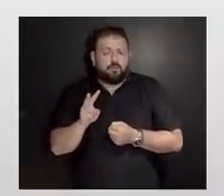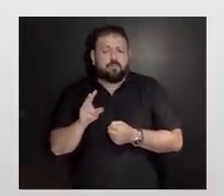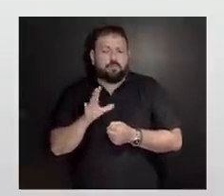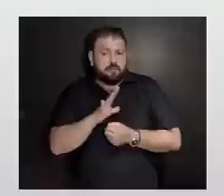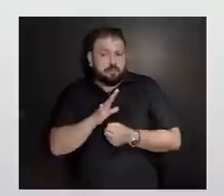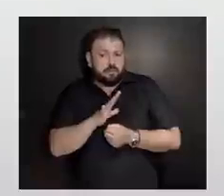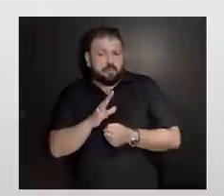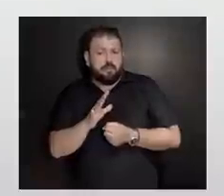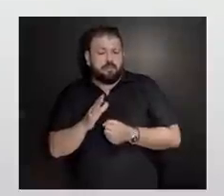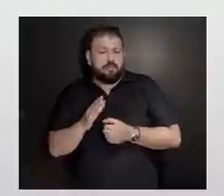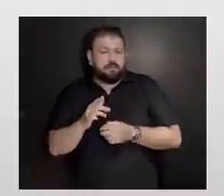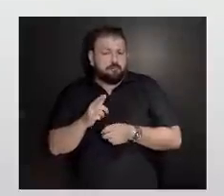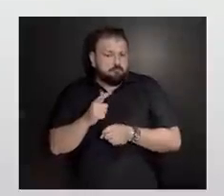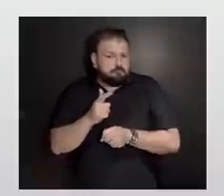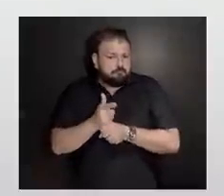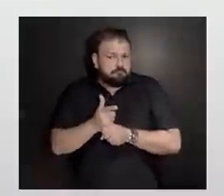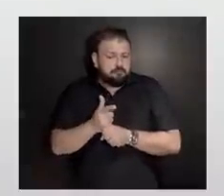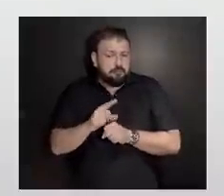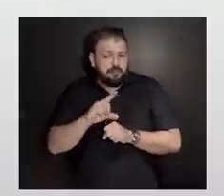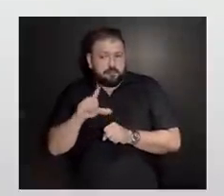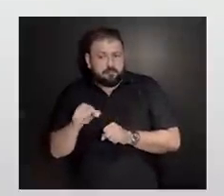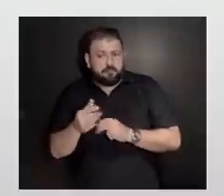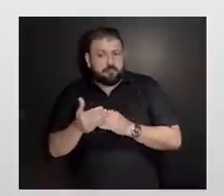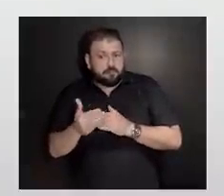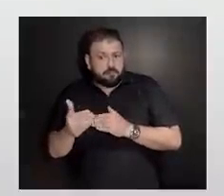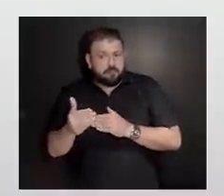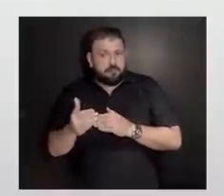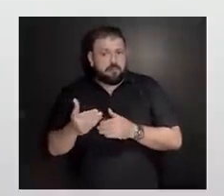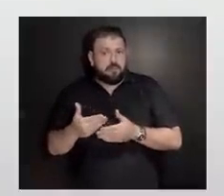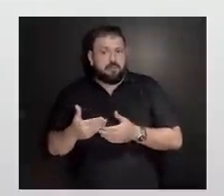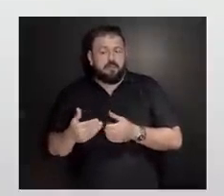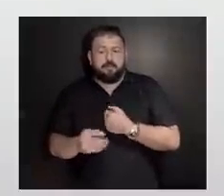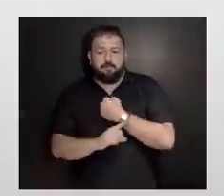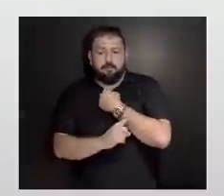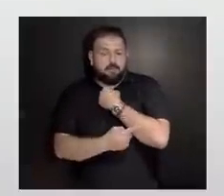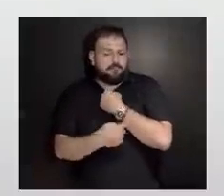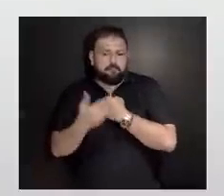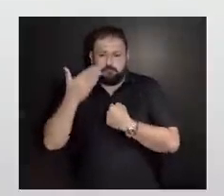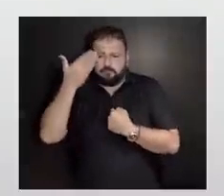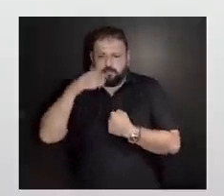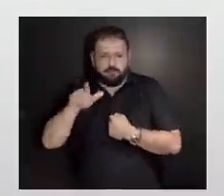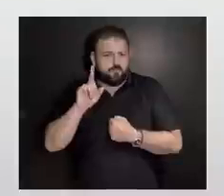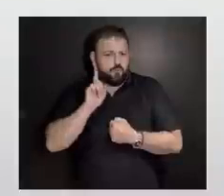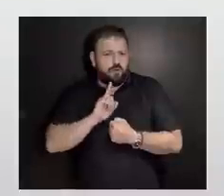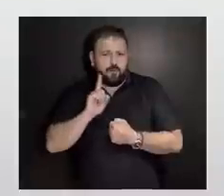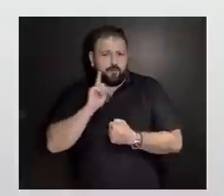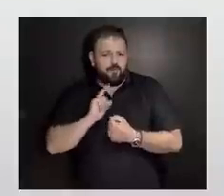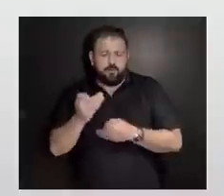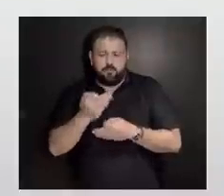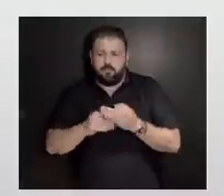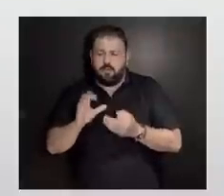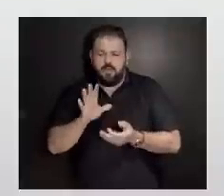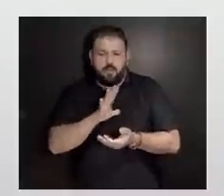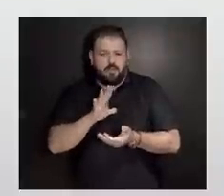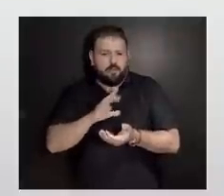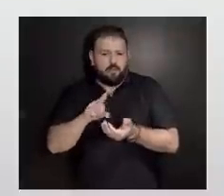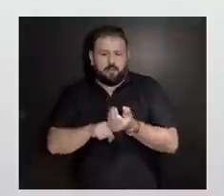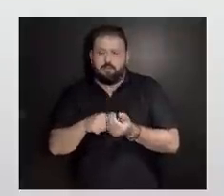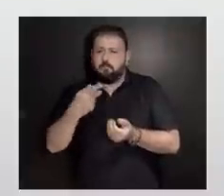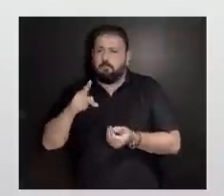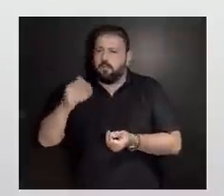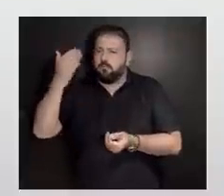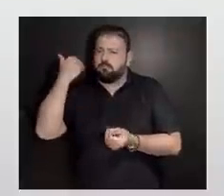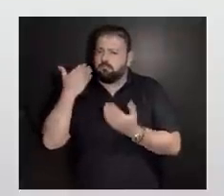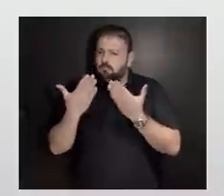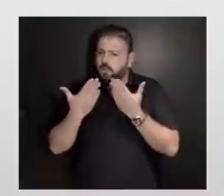preceder o va a ser persistente después del embarazo, ¿no? O sea, realmente es una persona, una mujer que está en la etapa de embarazo, no tenía